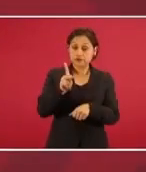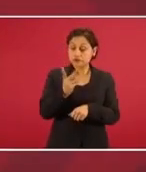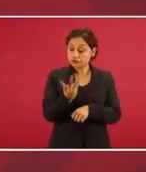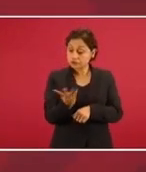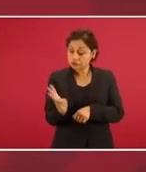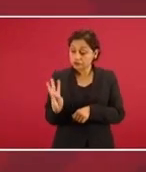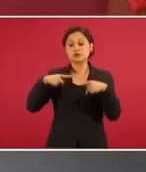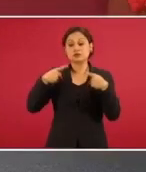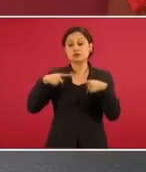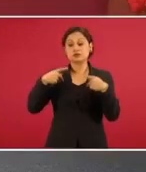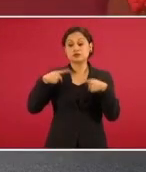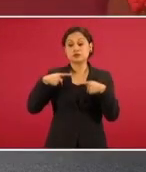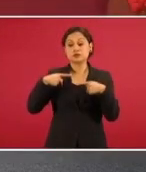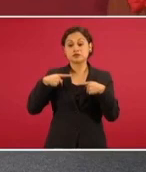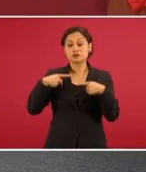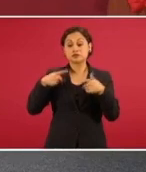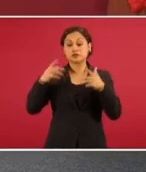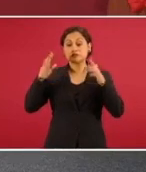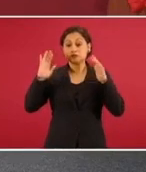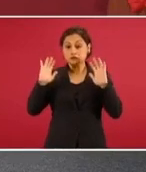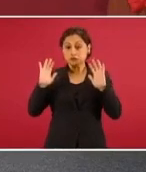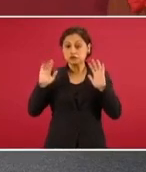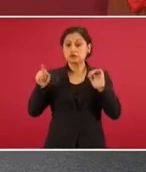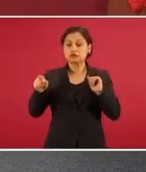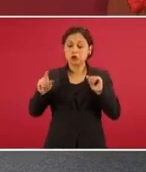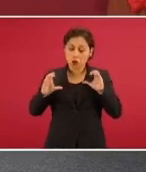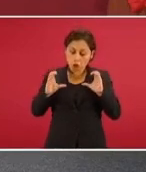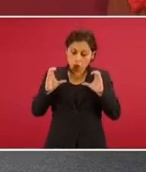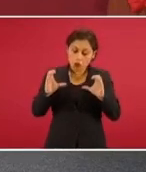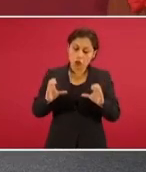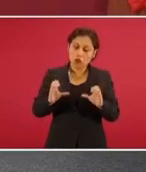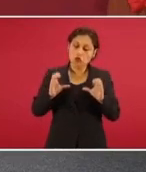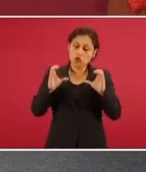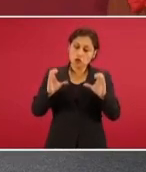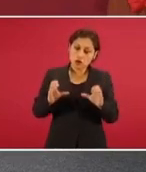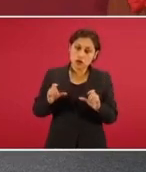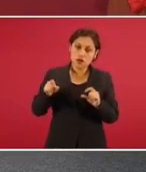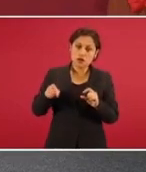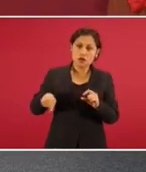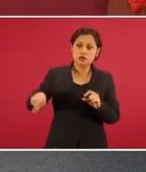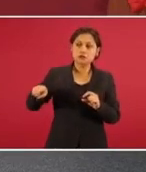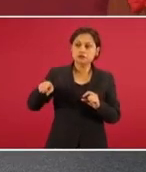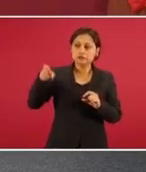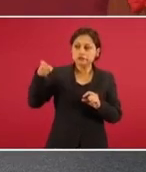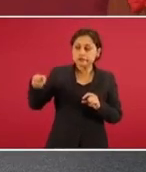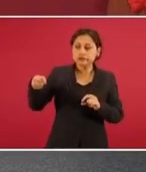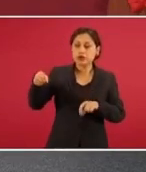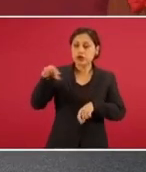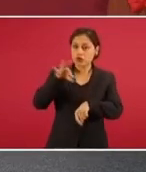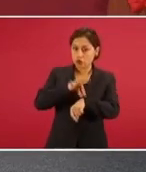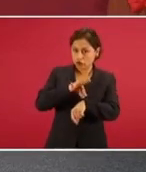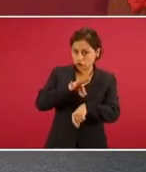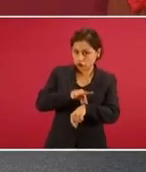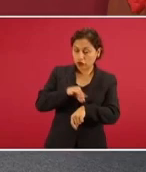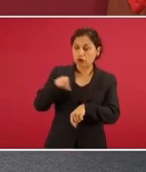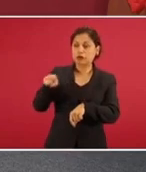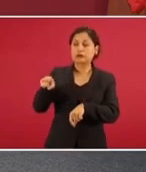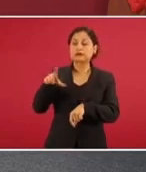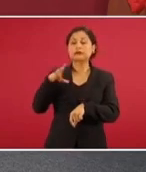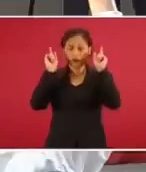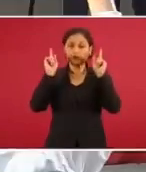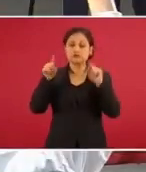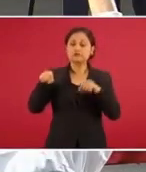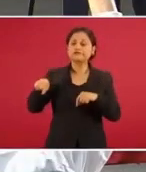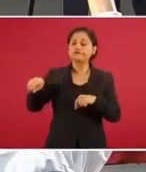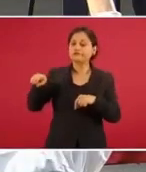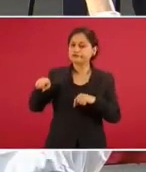quiere participar con todo el cuidado si son ellos médicos si son enfermeras y ya saben de lo que se